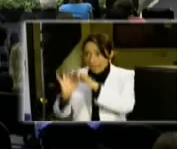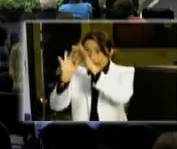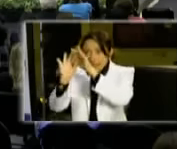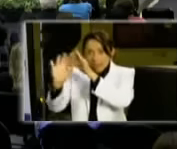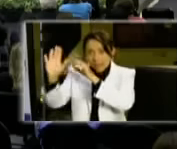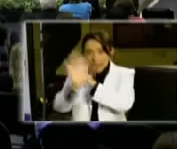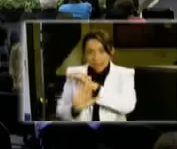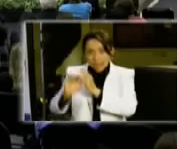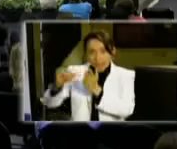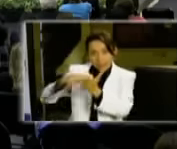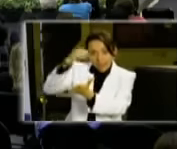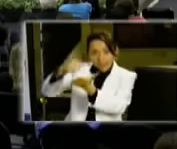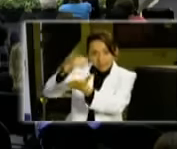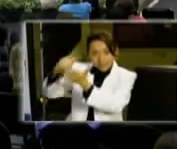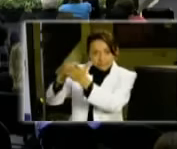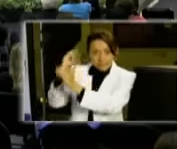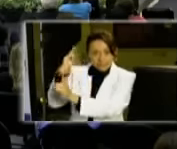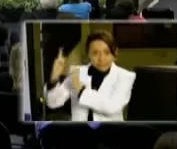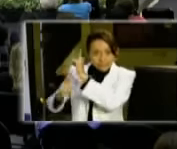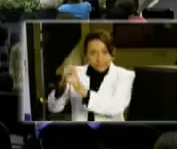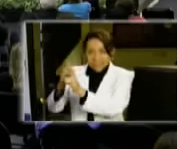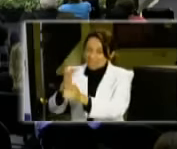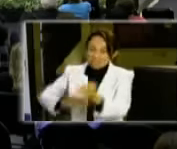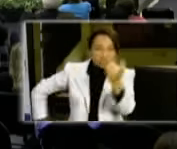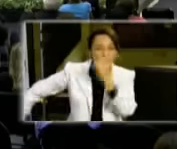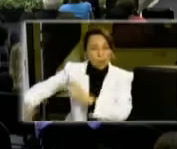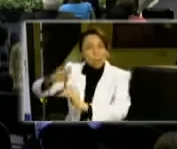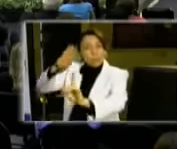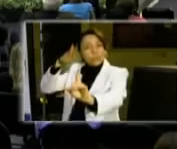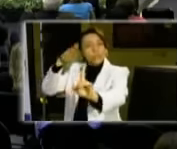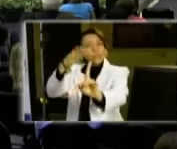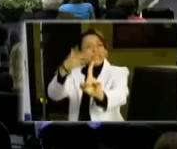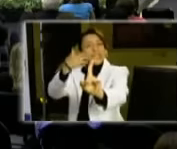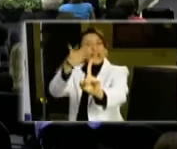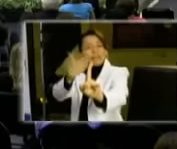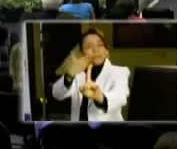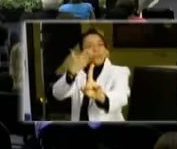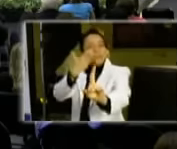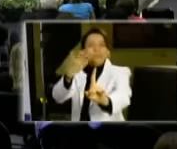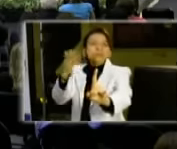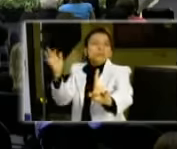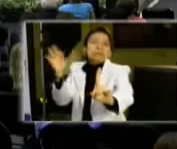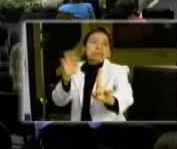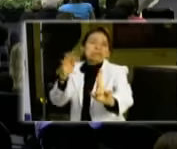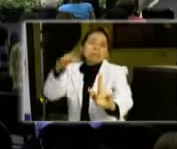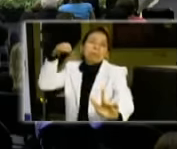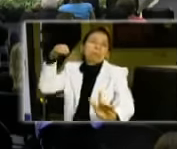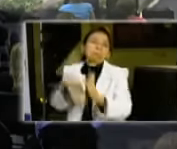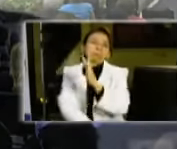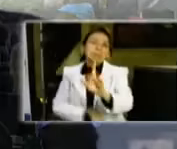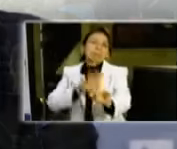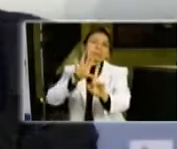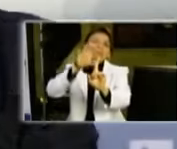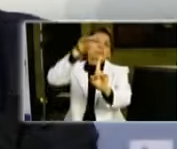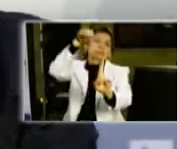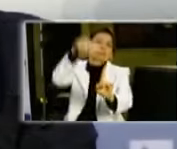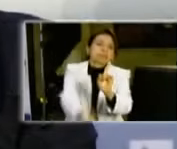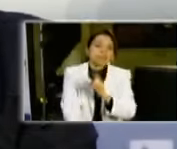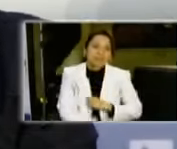europea. Yo creo que los procesos de integración se construyen a través de proyectos concretos